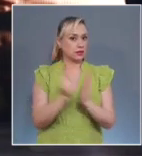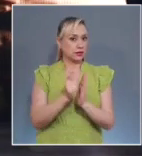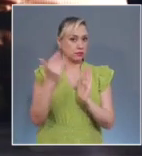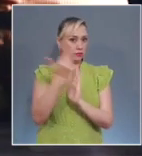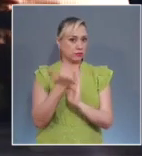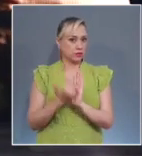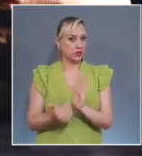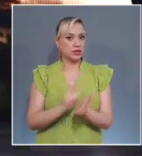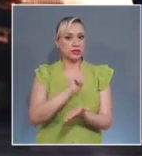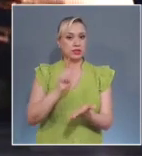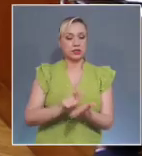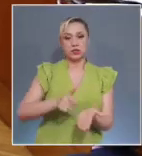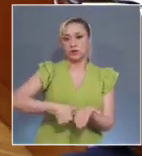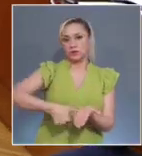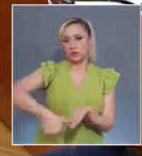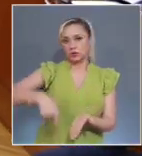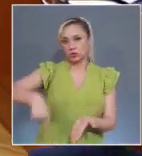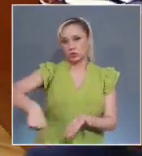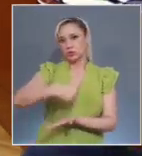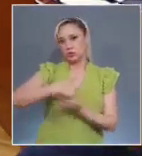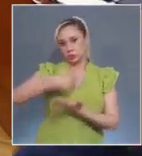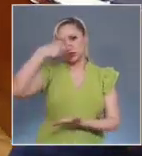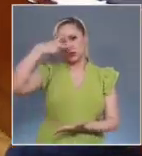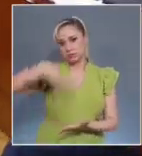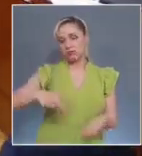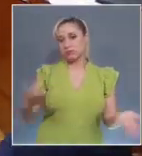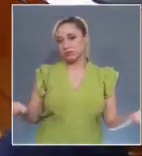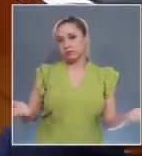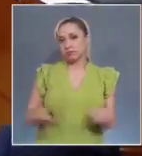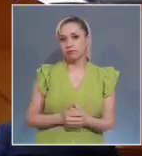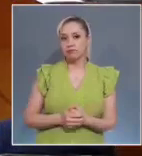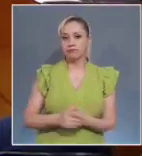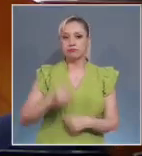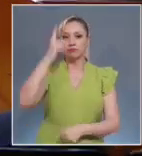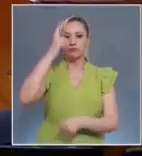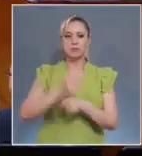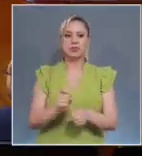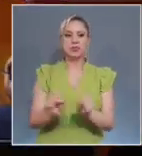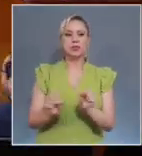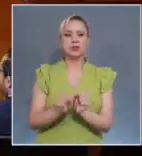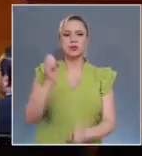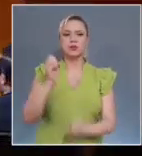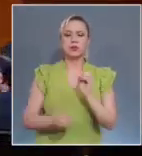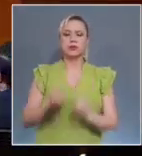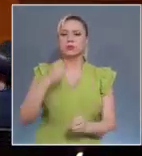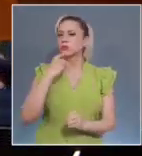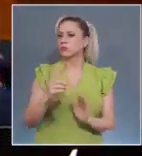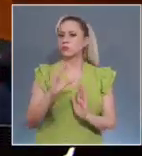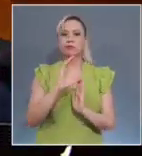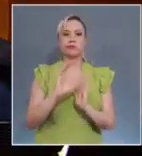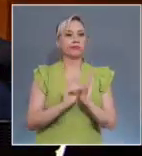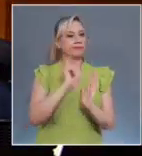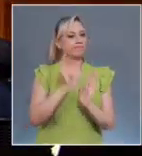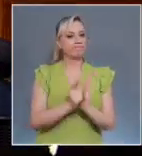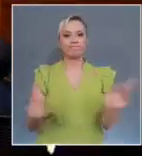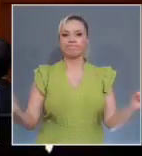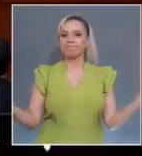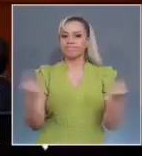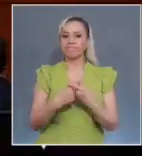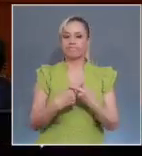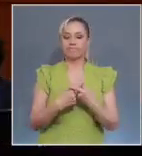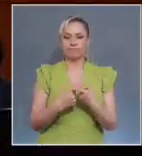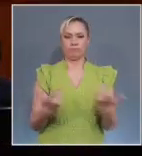del país. La primera sala de la Corte declaró inconstitucional que no se admitan escritos de